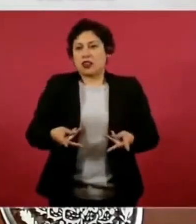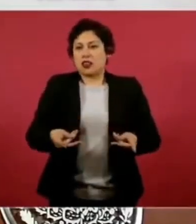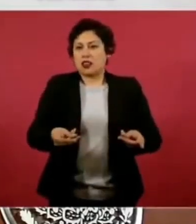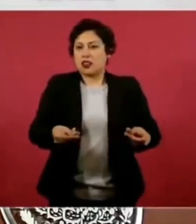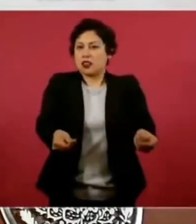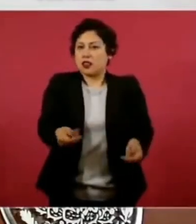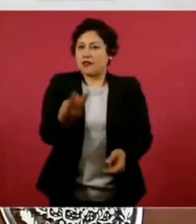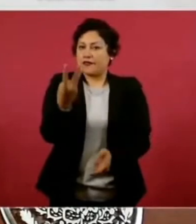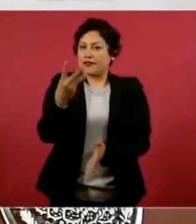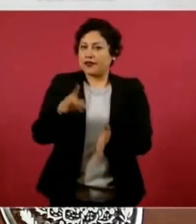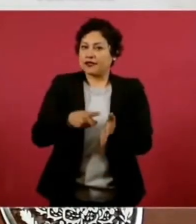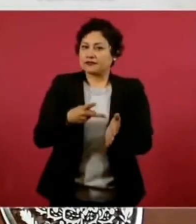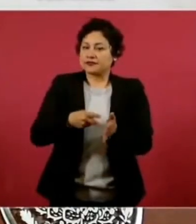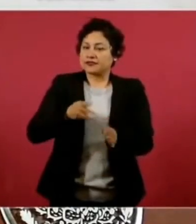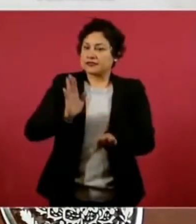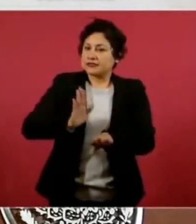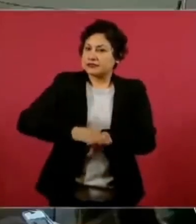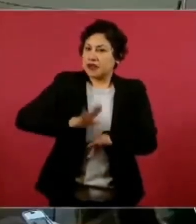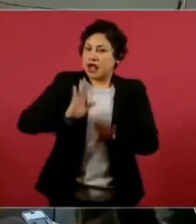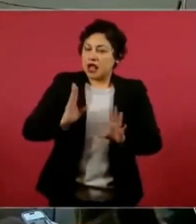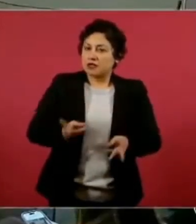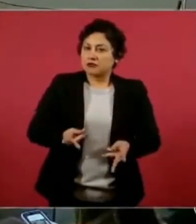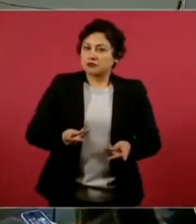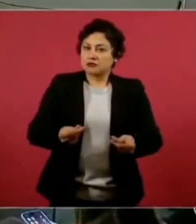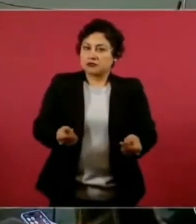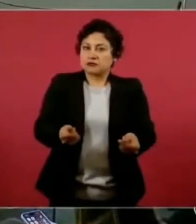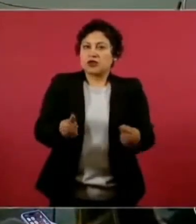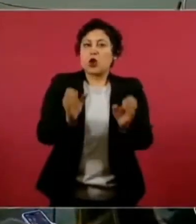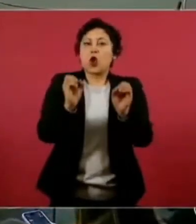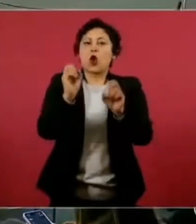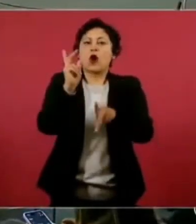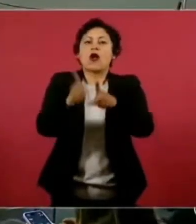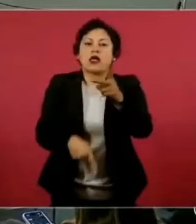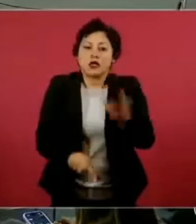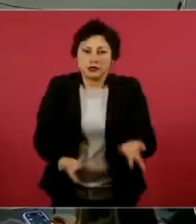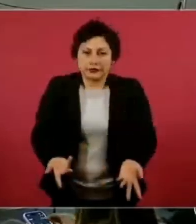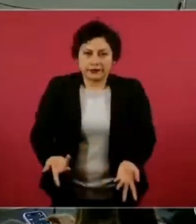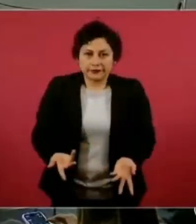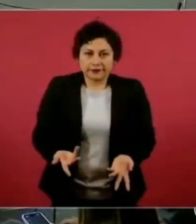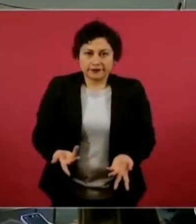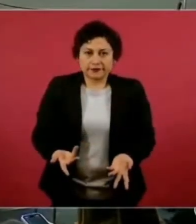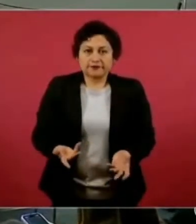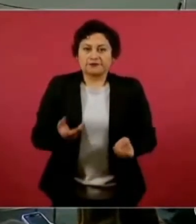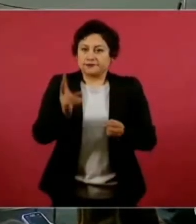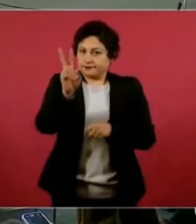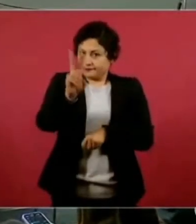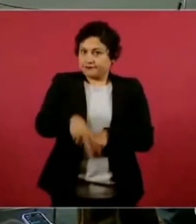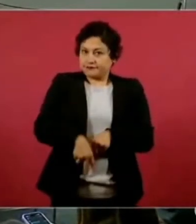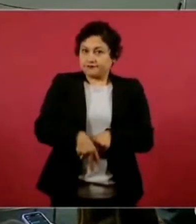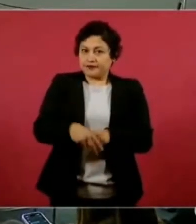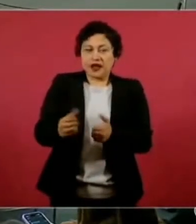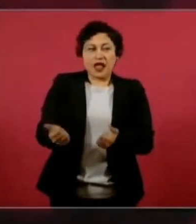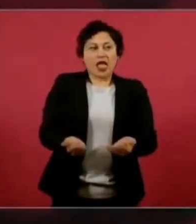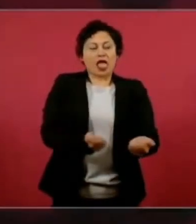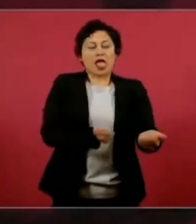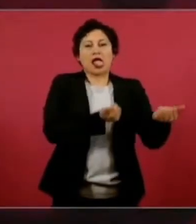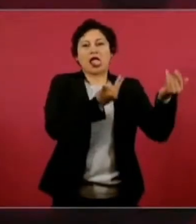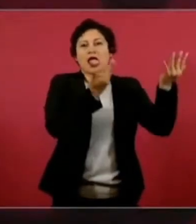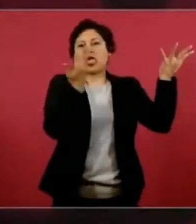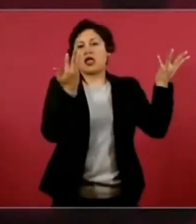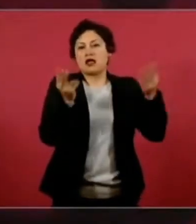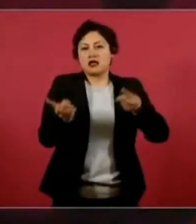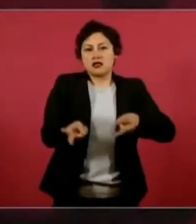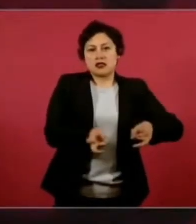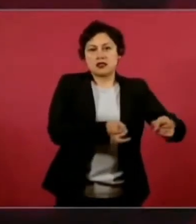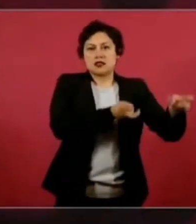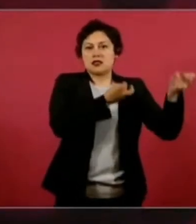más, no se hubiese hecho la obra, se hubiesen llevado hasta el anticipo,